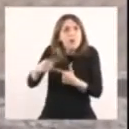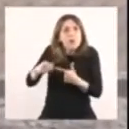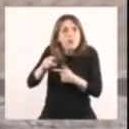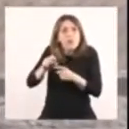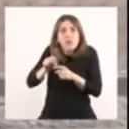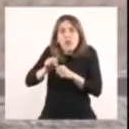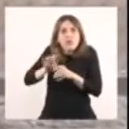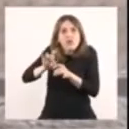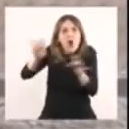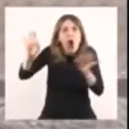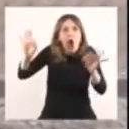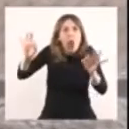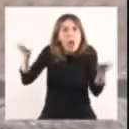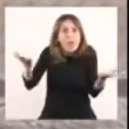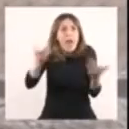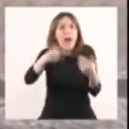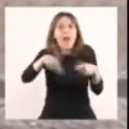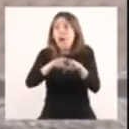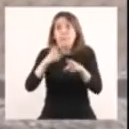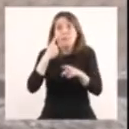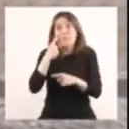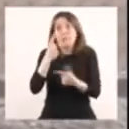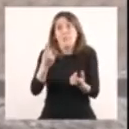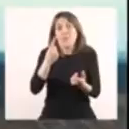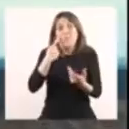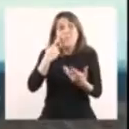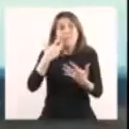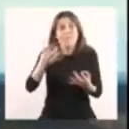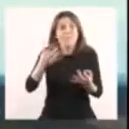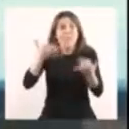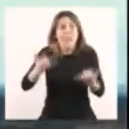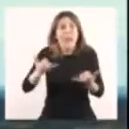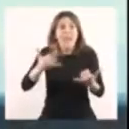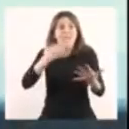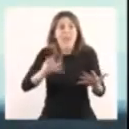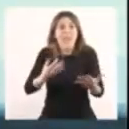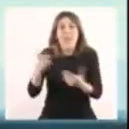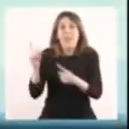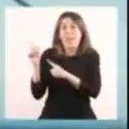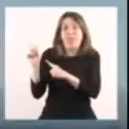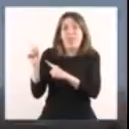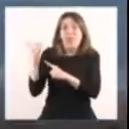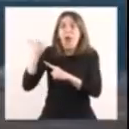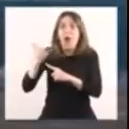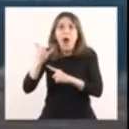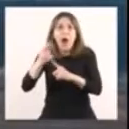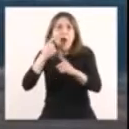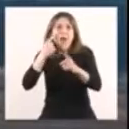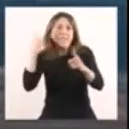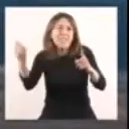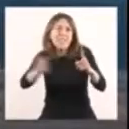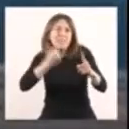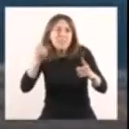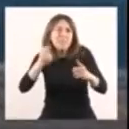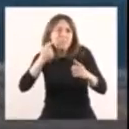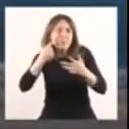Y esto es una prueba. Es muy impactante ver hileras,